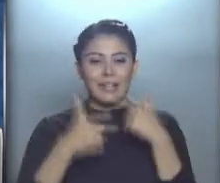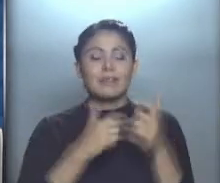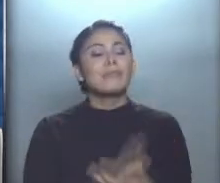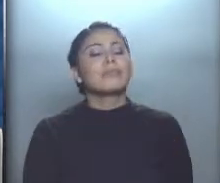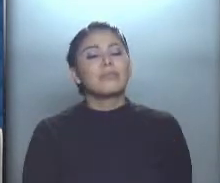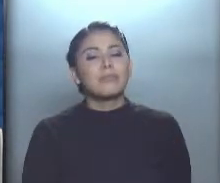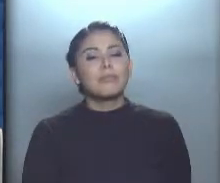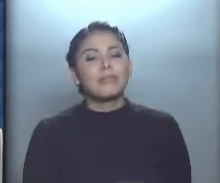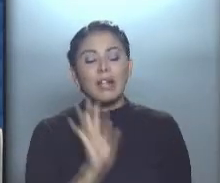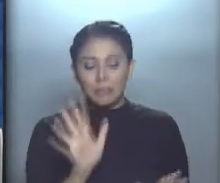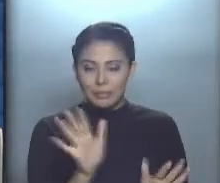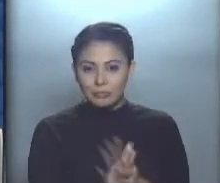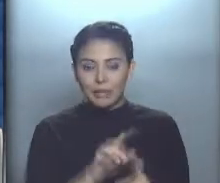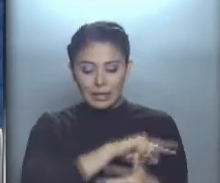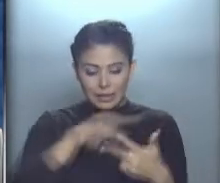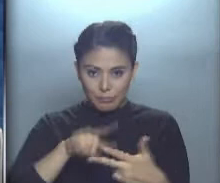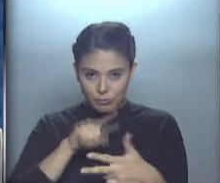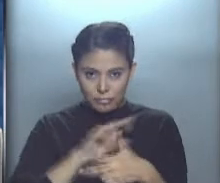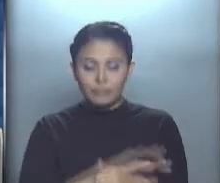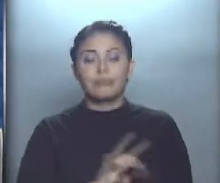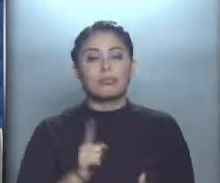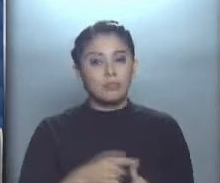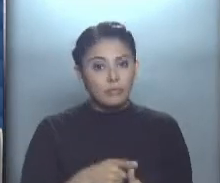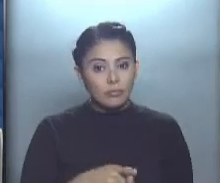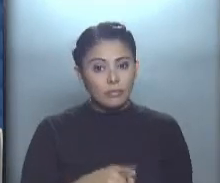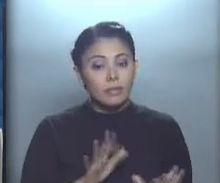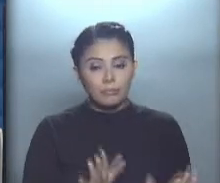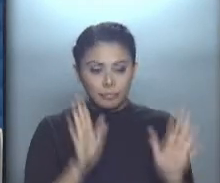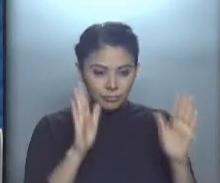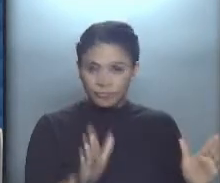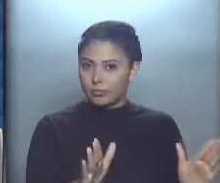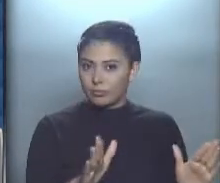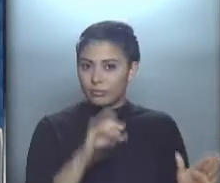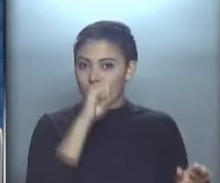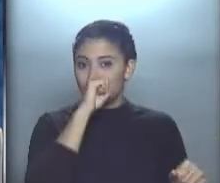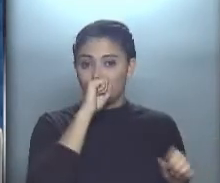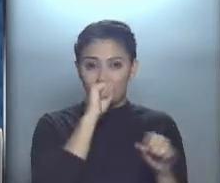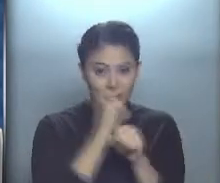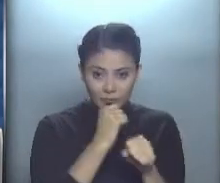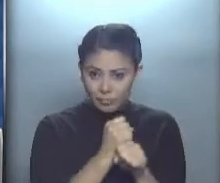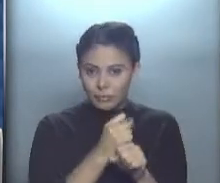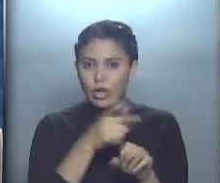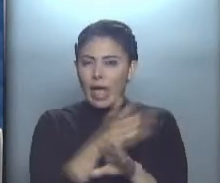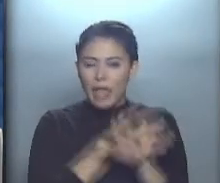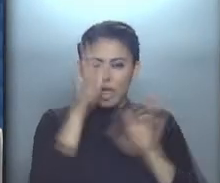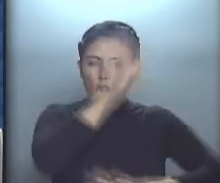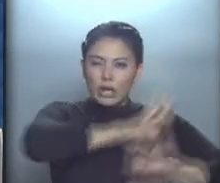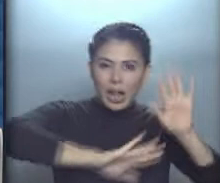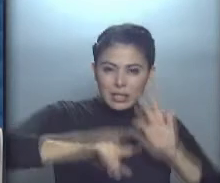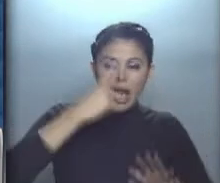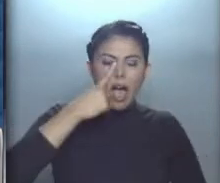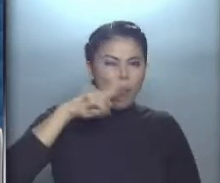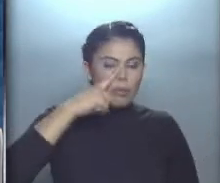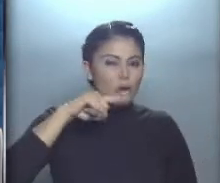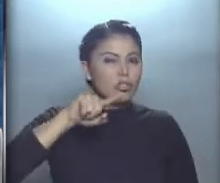No, a ver, tres cuestiones. Esta acción alevosa, premeditada, con el